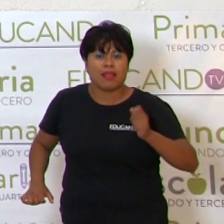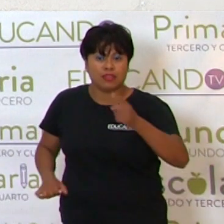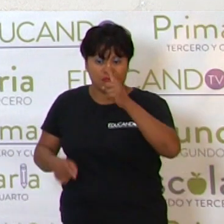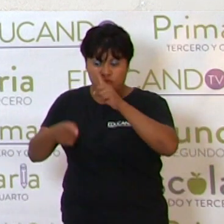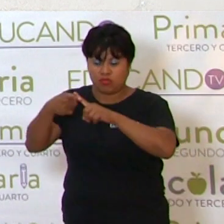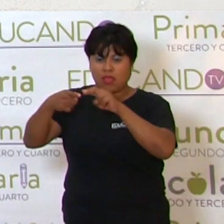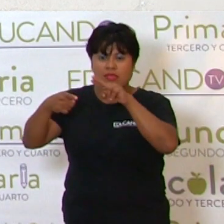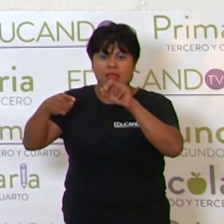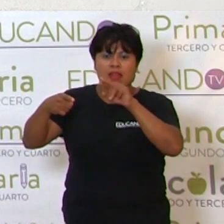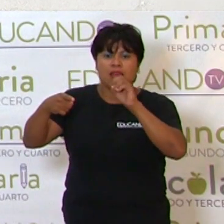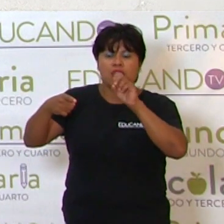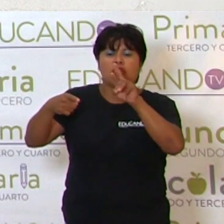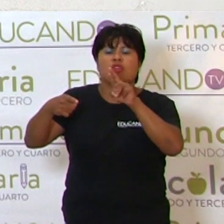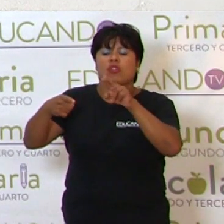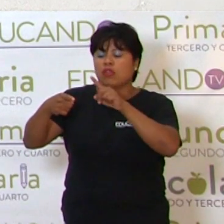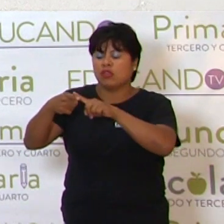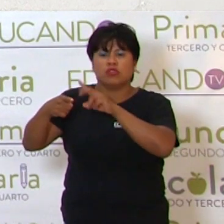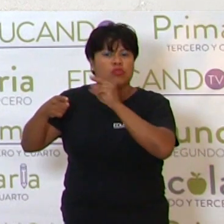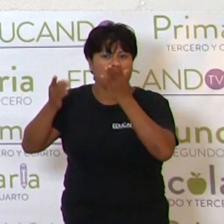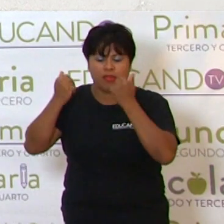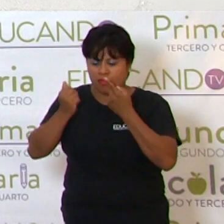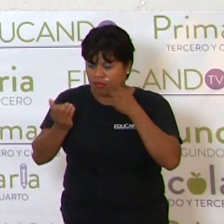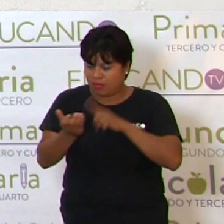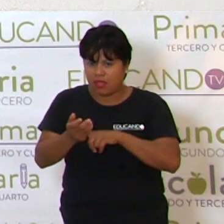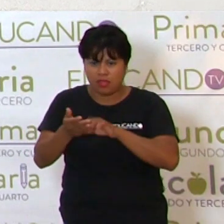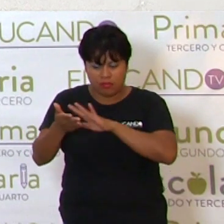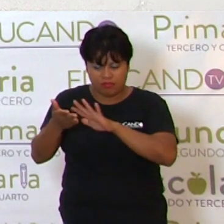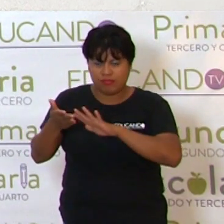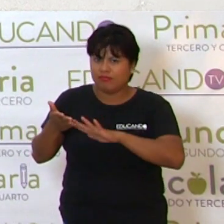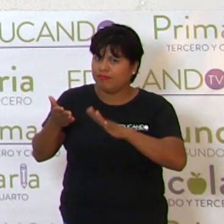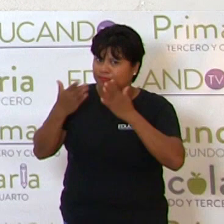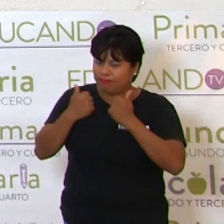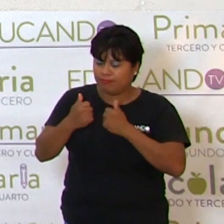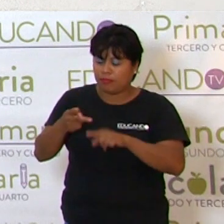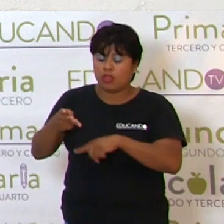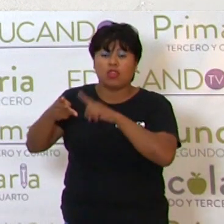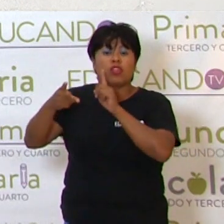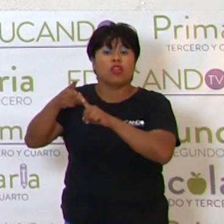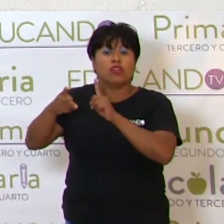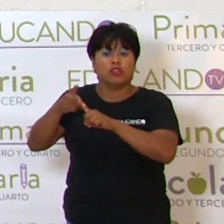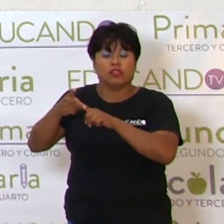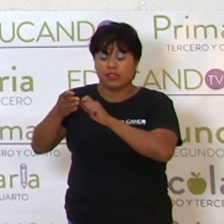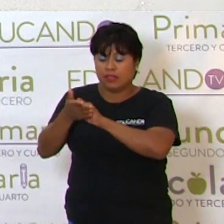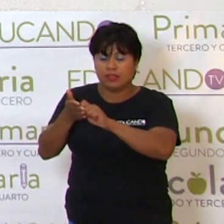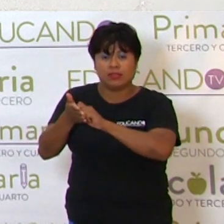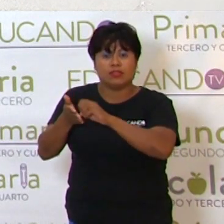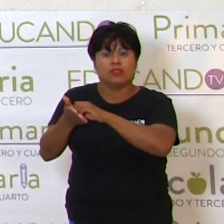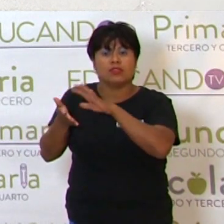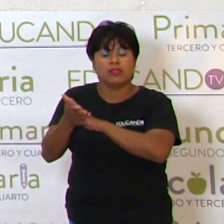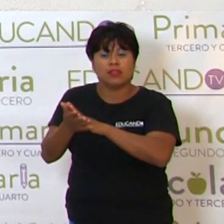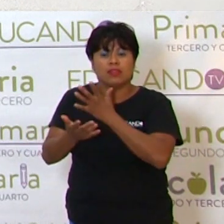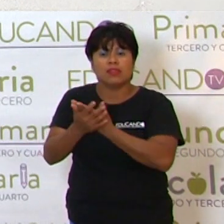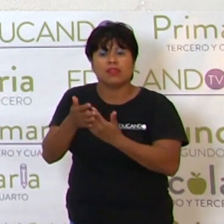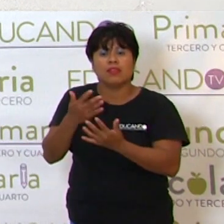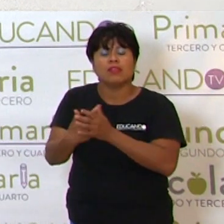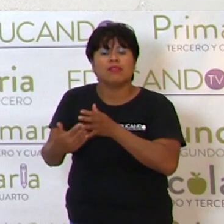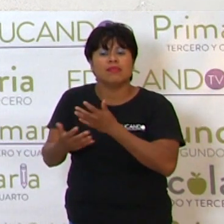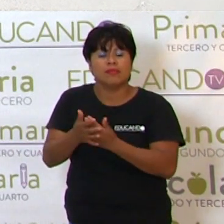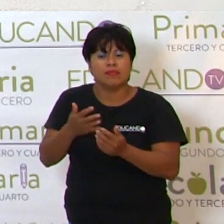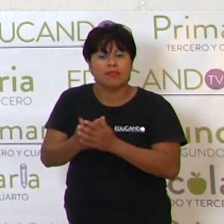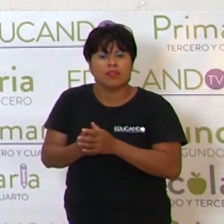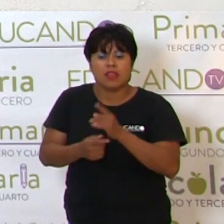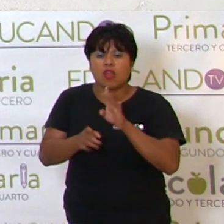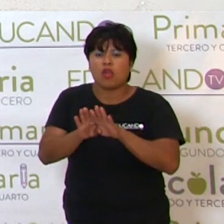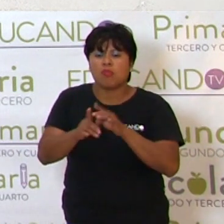el narrador usualmente no se encuentra dentro del texto, y dos, la escritura está hecha en forma